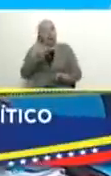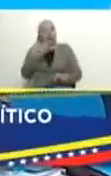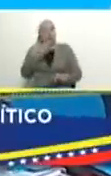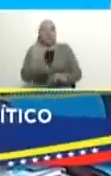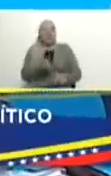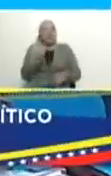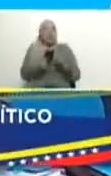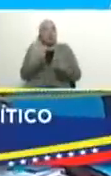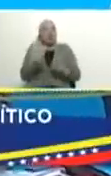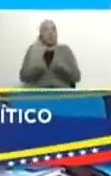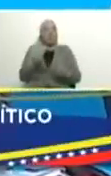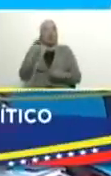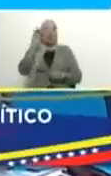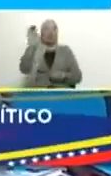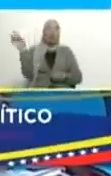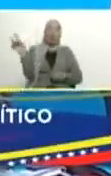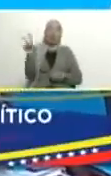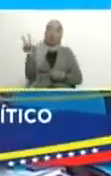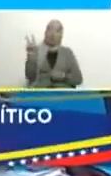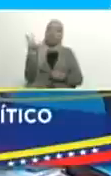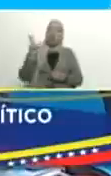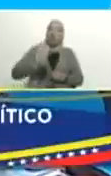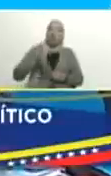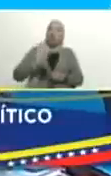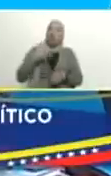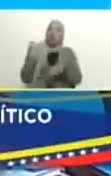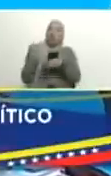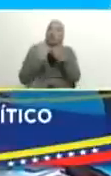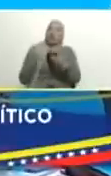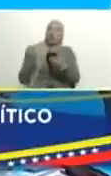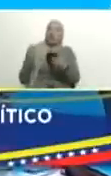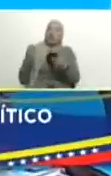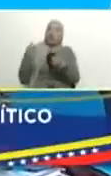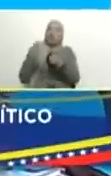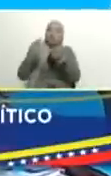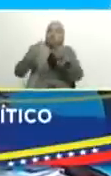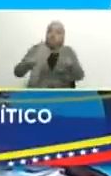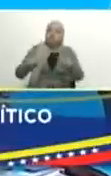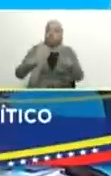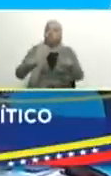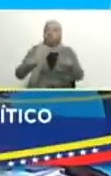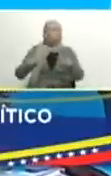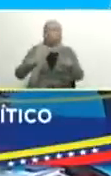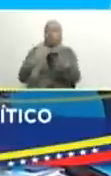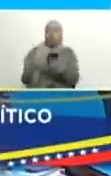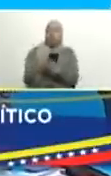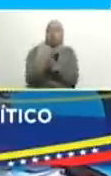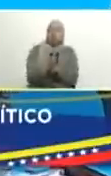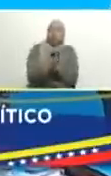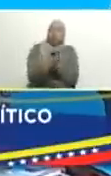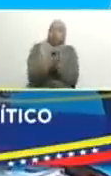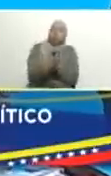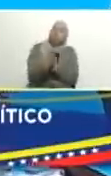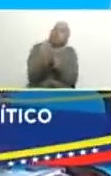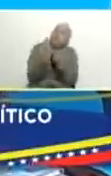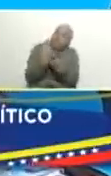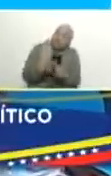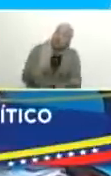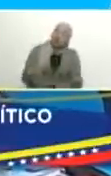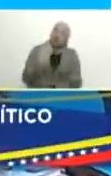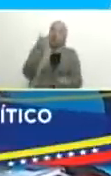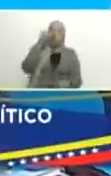de Venezuela, sabiendo que nunca estamos exentos de agresiones, que nunca estamos exentos de amenazas, pero